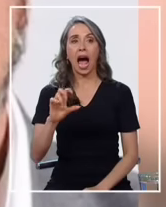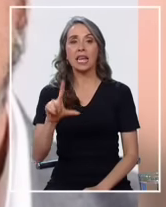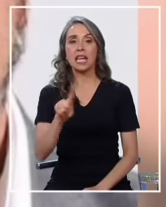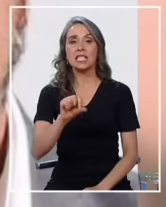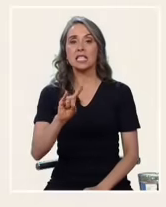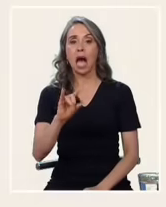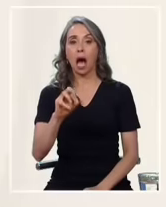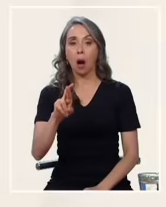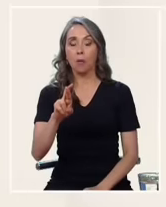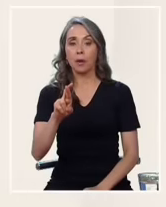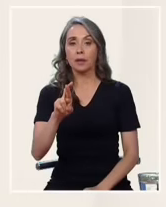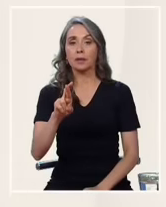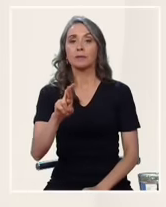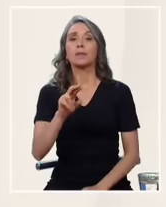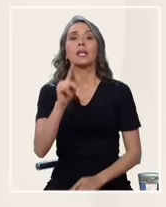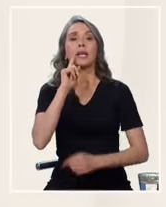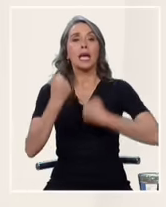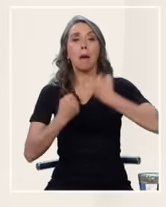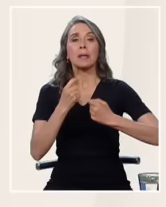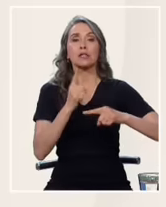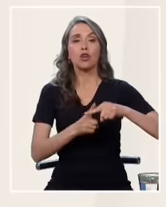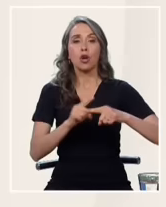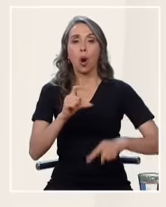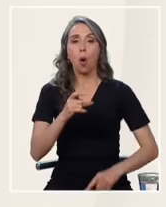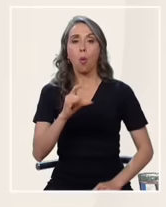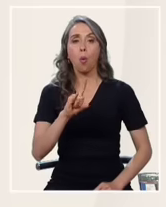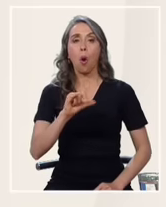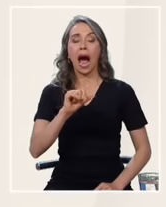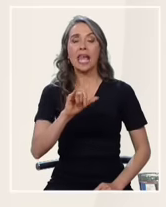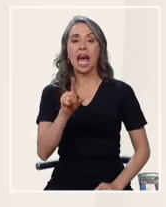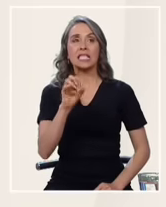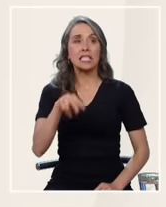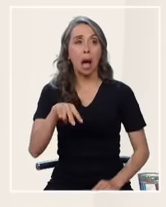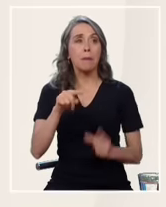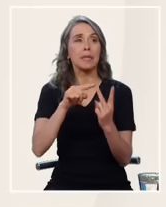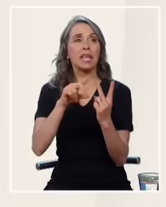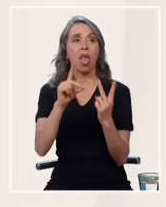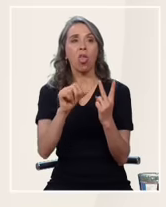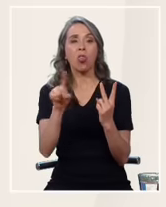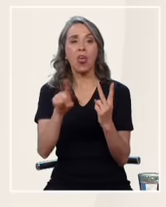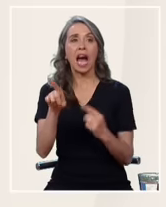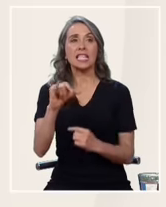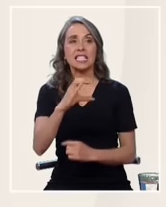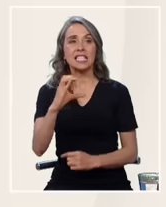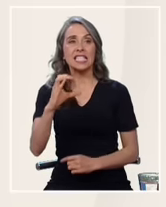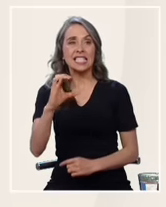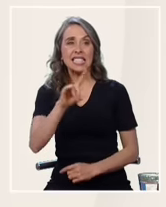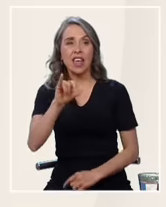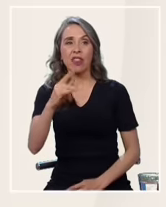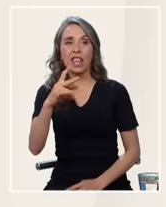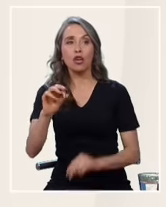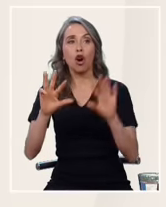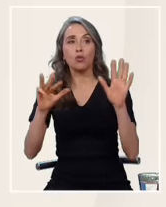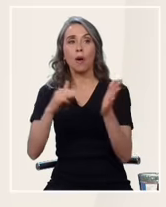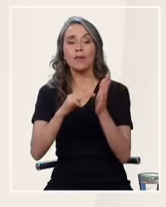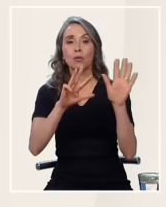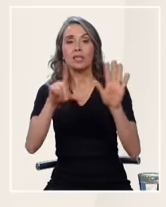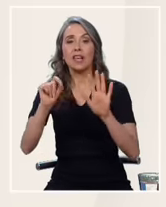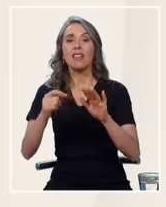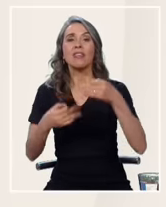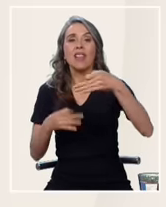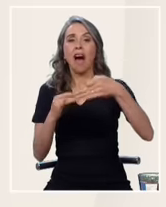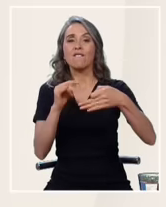Sauer, quienes a través de las sociedades Guayasamín, DAS y SICO emitieron 9.970 facturas